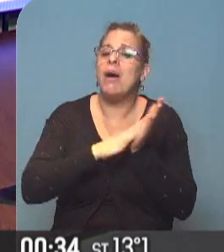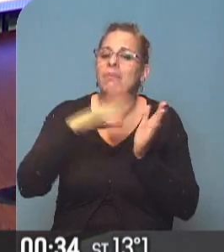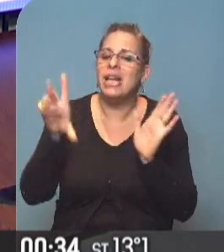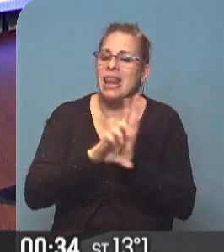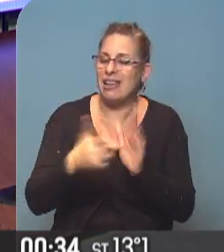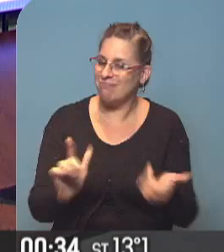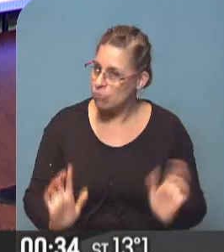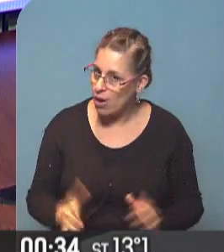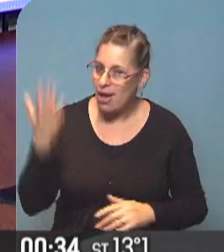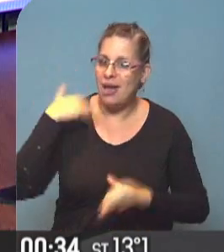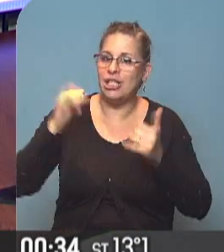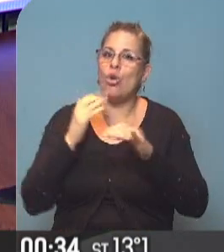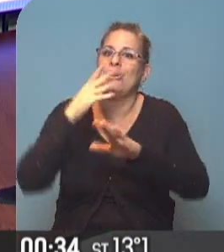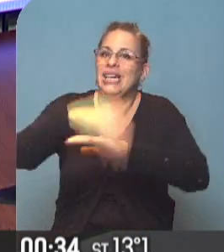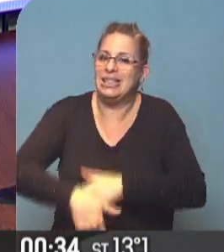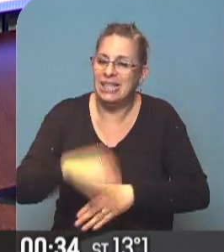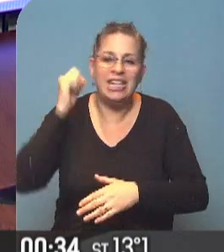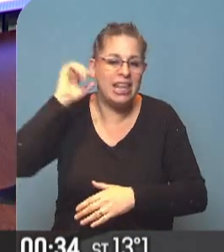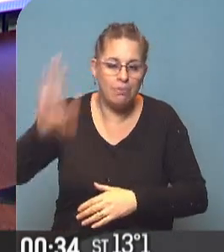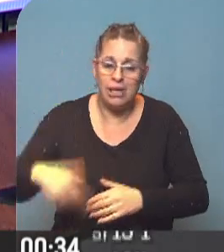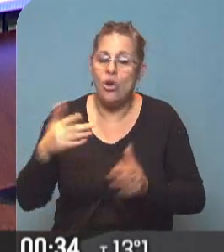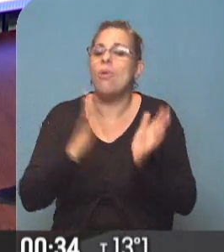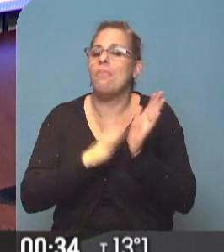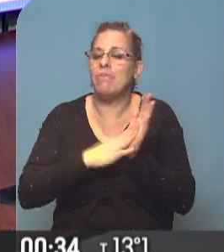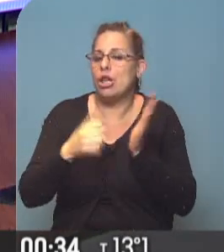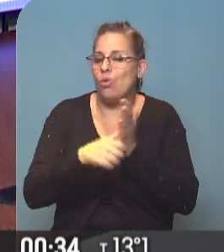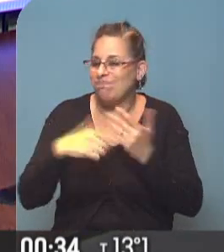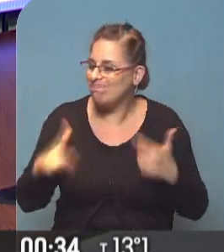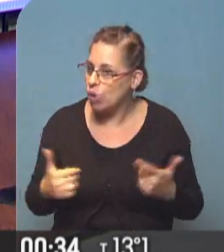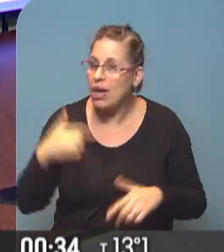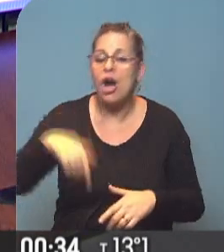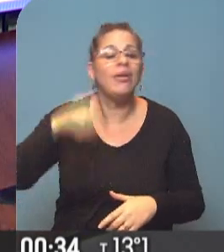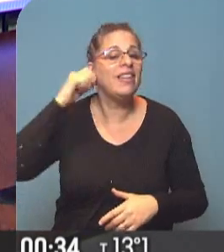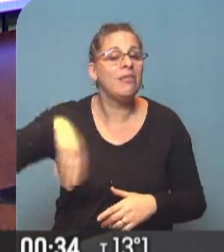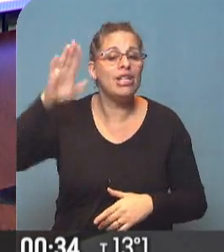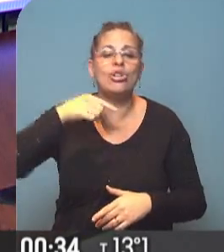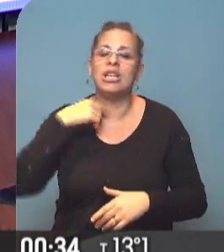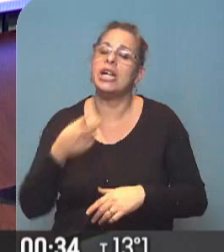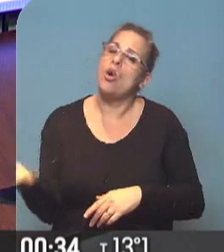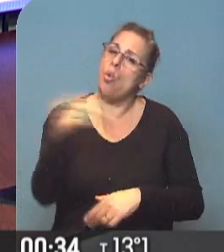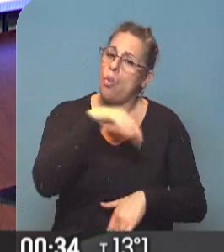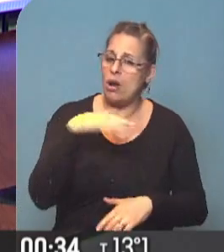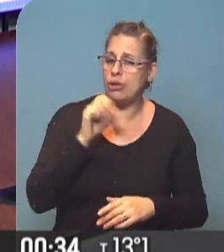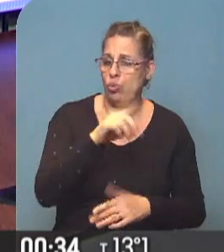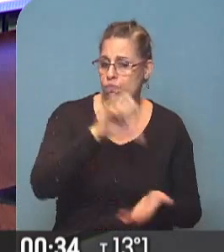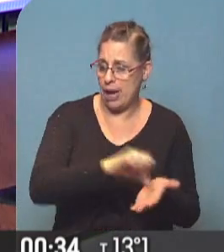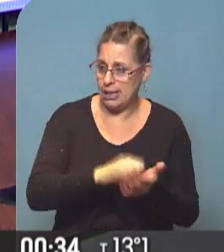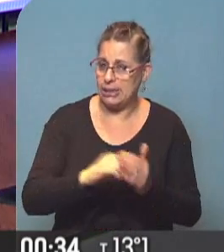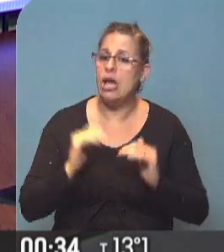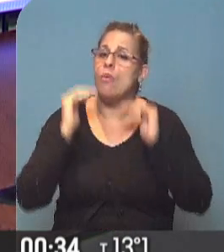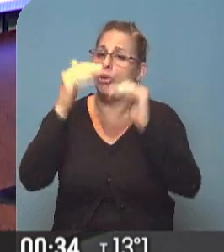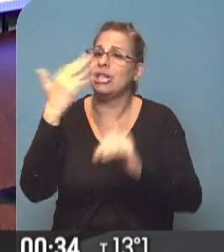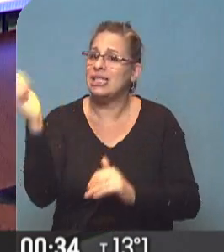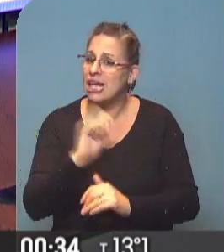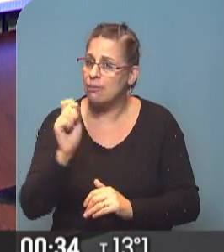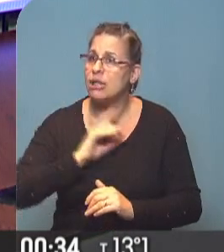eran menores y que no tienen papeles y hoy ya son mayores de edad. Quieren deportarlos a su país. ¿Pero qué ha hecho? Ha dado una prórroga de 6 meses para que el